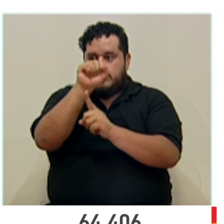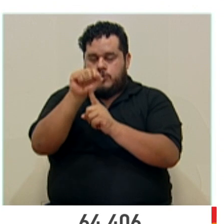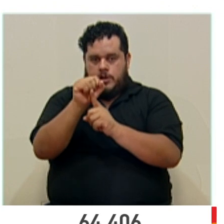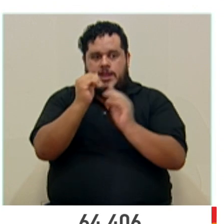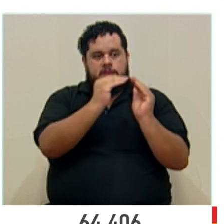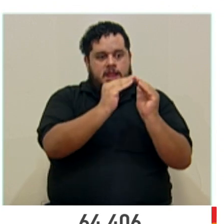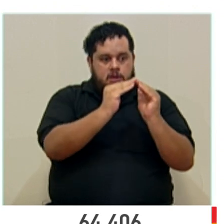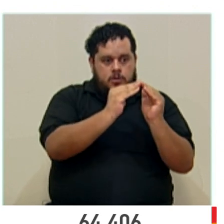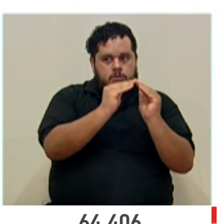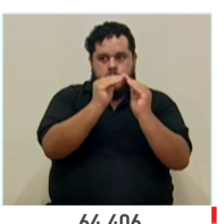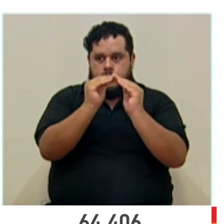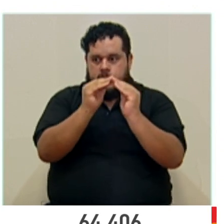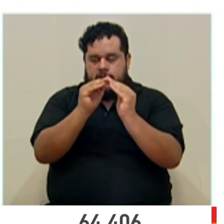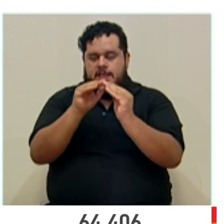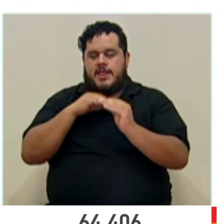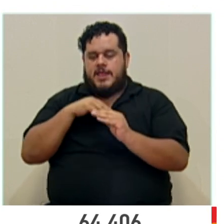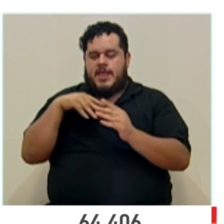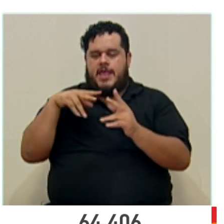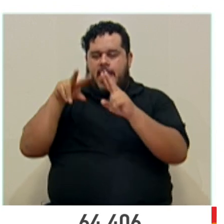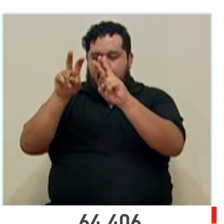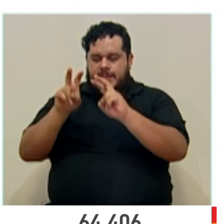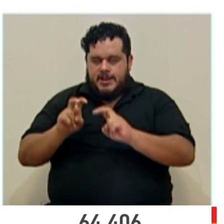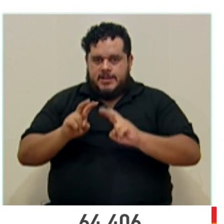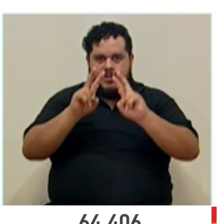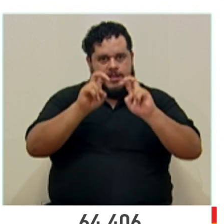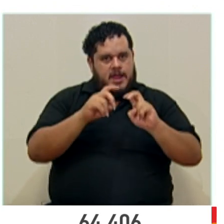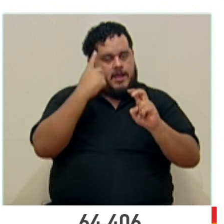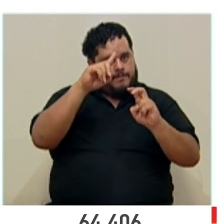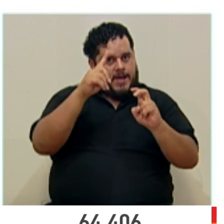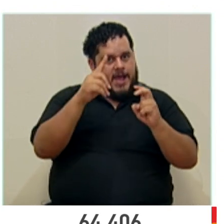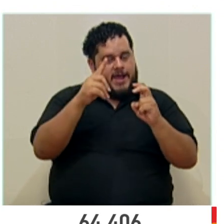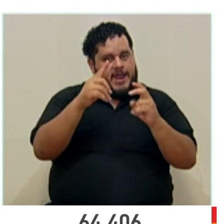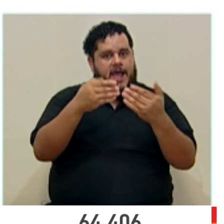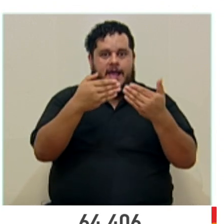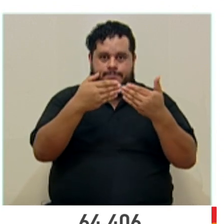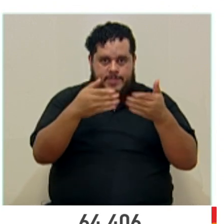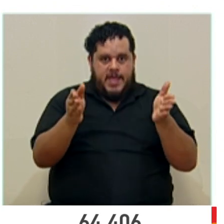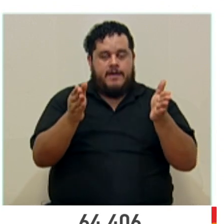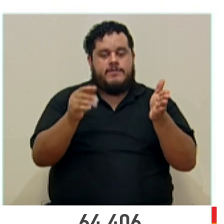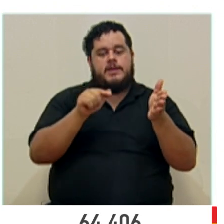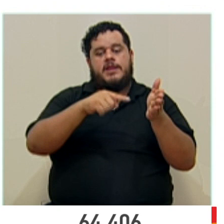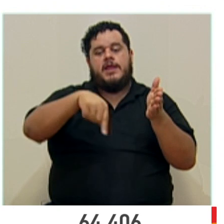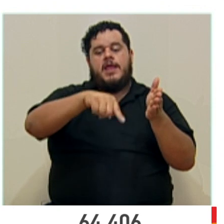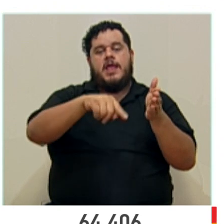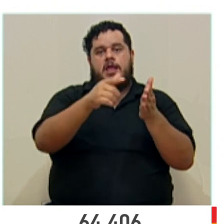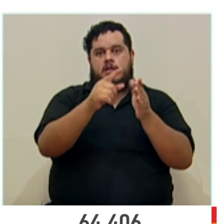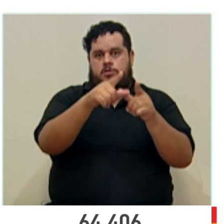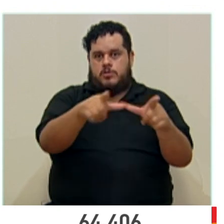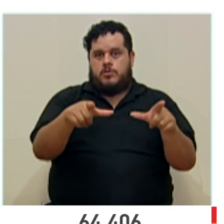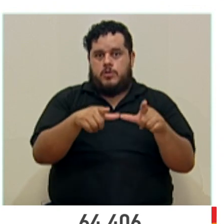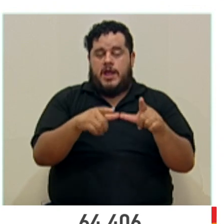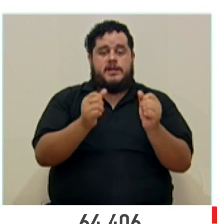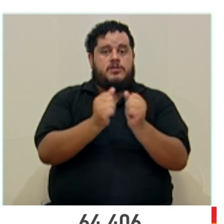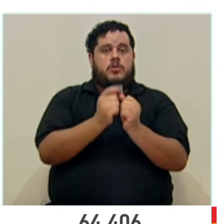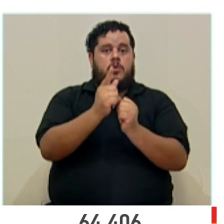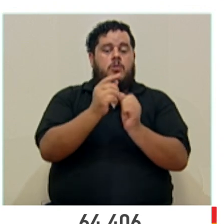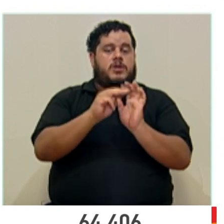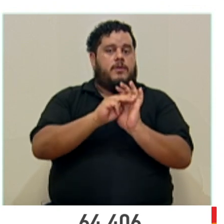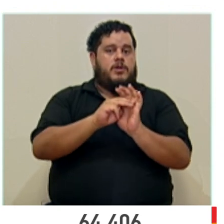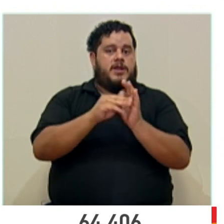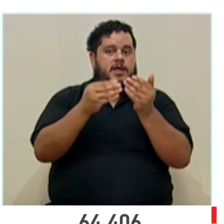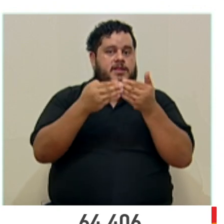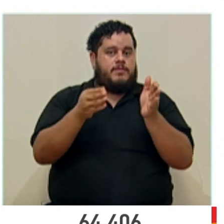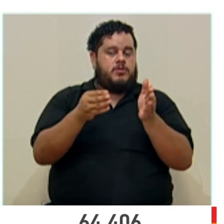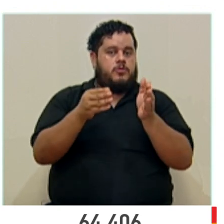poder recomendar la habilitación de estos sitios bajo una modalidad de